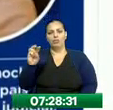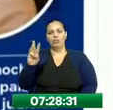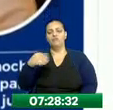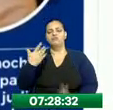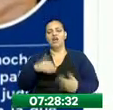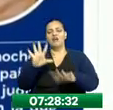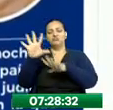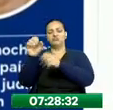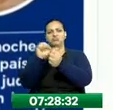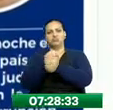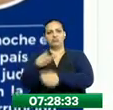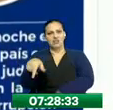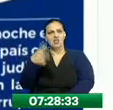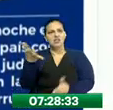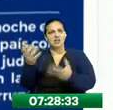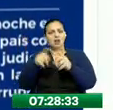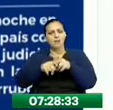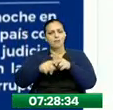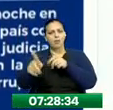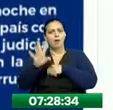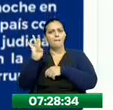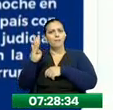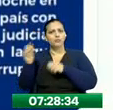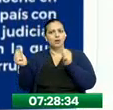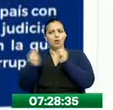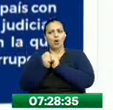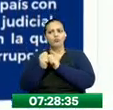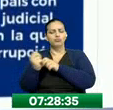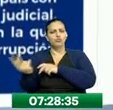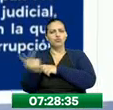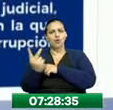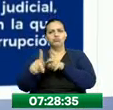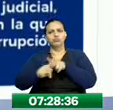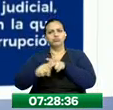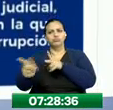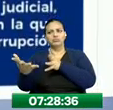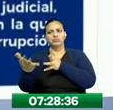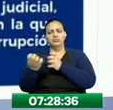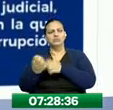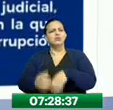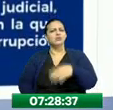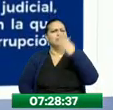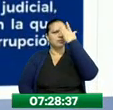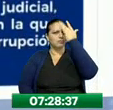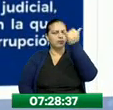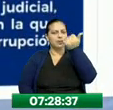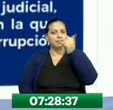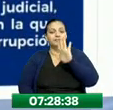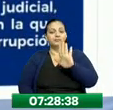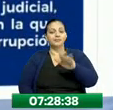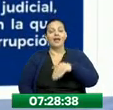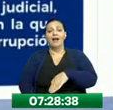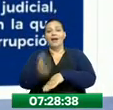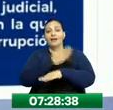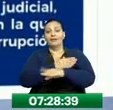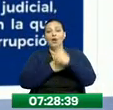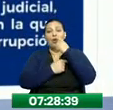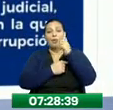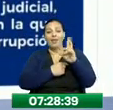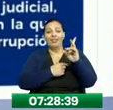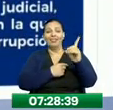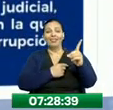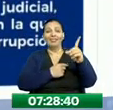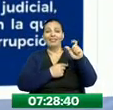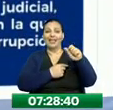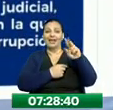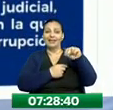además que era buscado por la policía debido a su relación en el caso de la avioneta en la que escapó Daniel Salcedo Bonilla, investigado